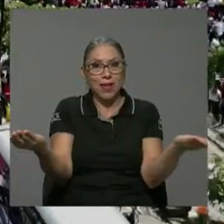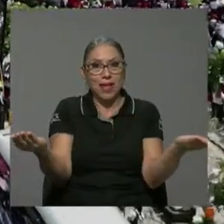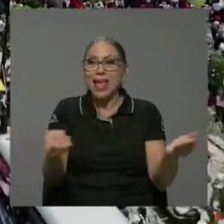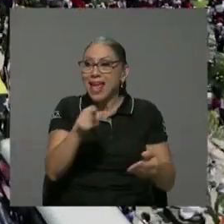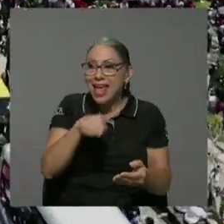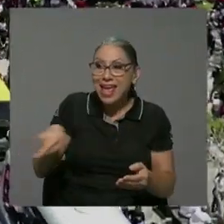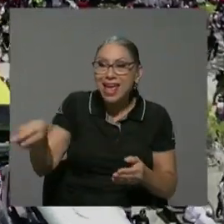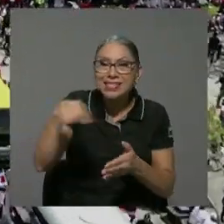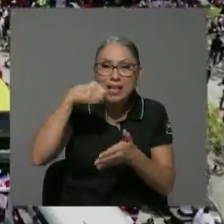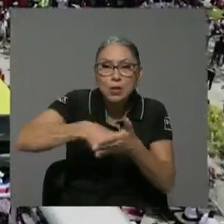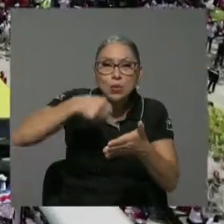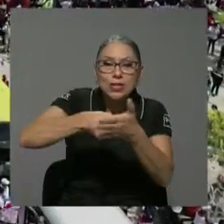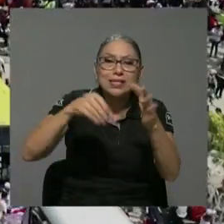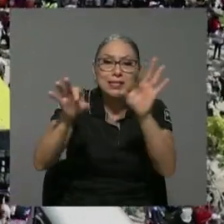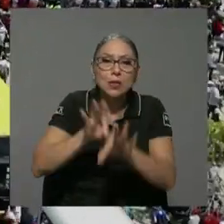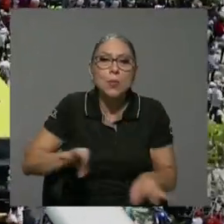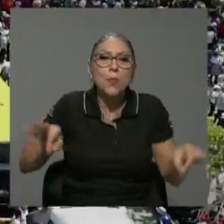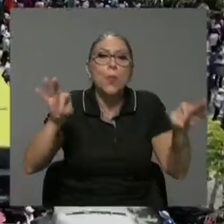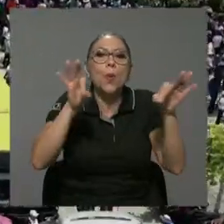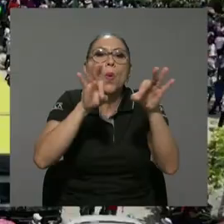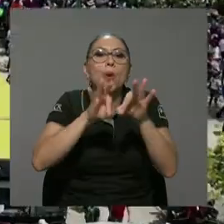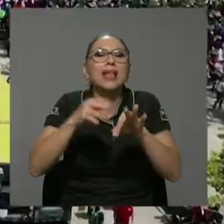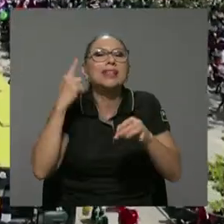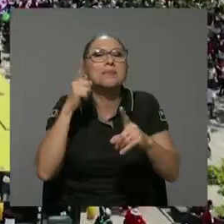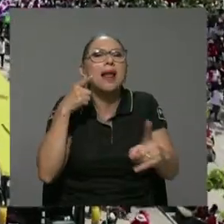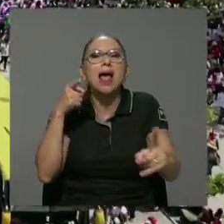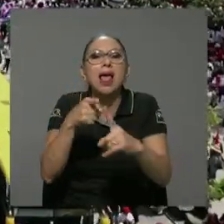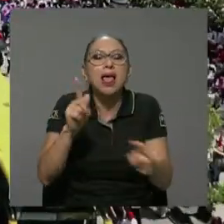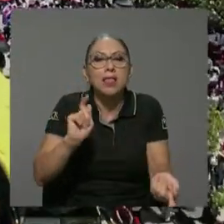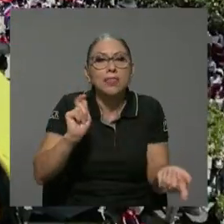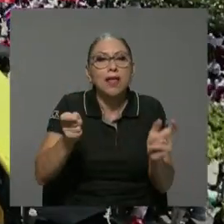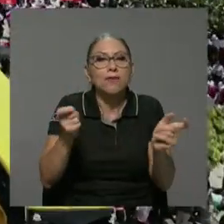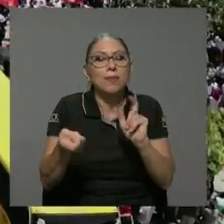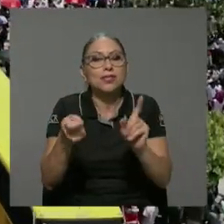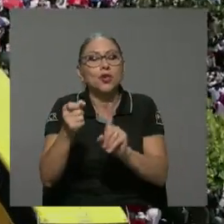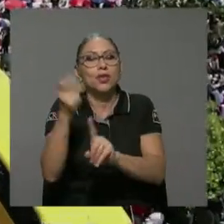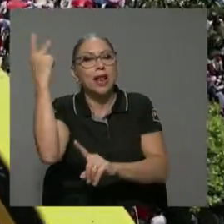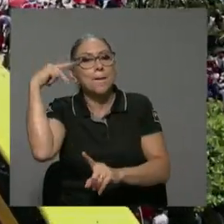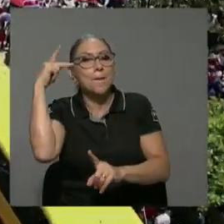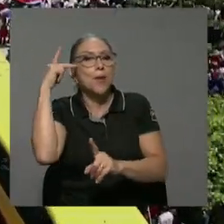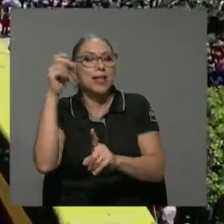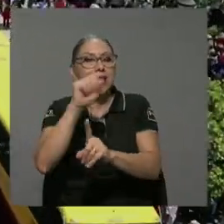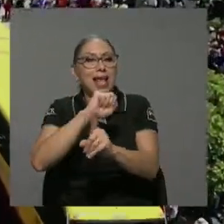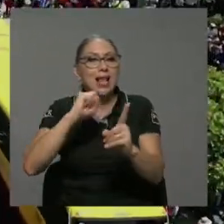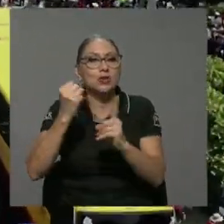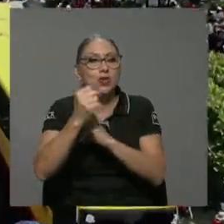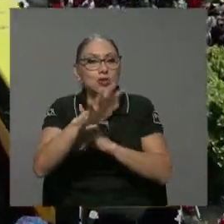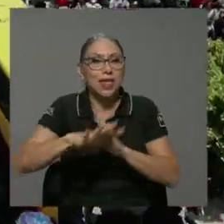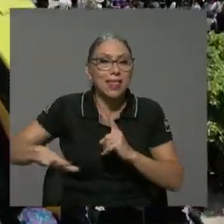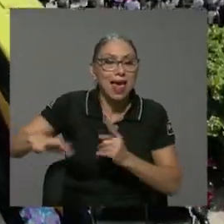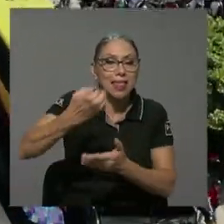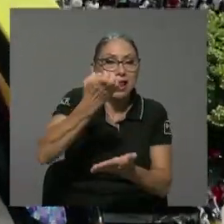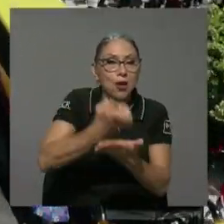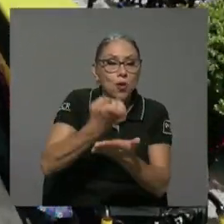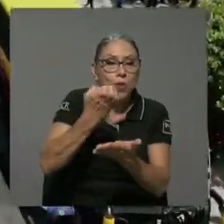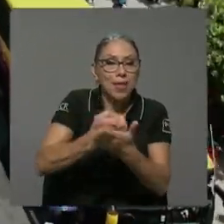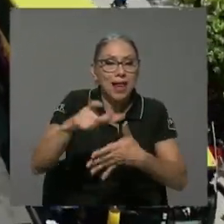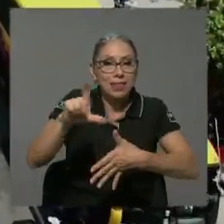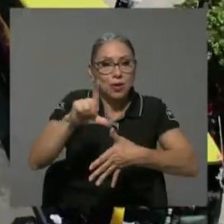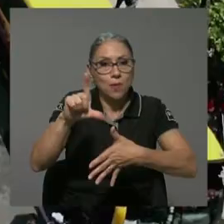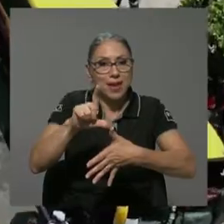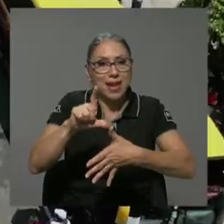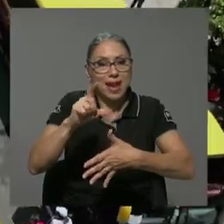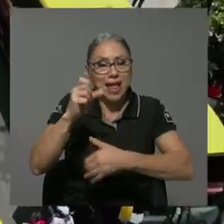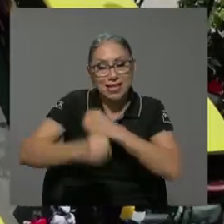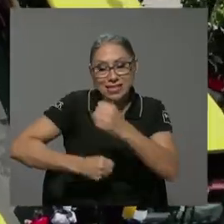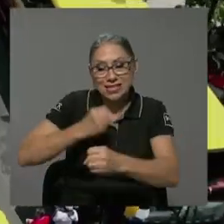centrales para la transformación de la política, la economía y la sociedad en Latinoamérica a lo largo de la historia, durante el siglo XX y XXI. Entonces,